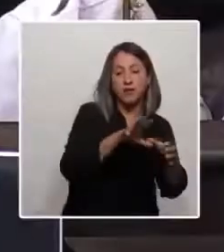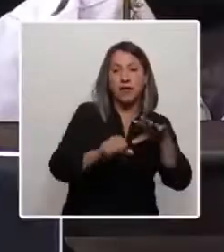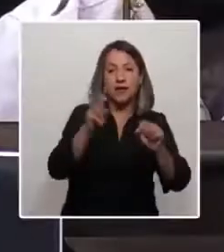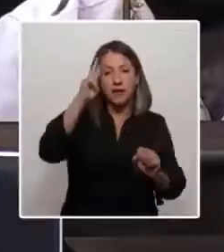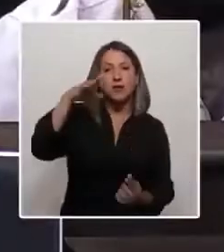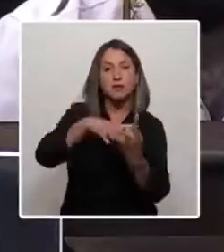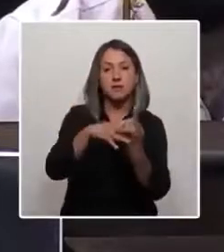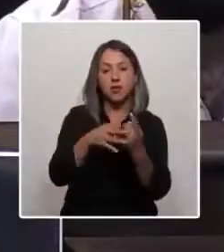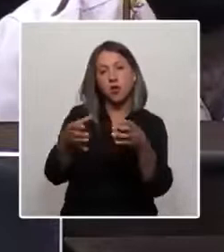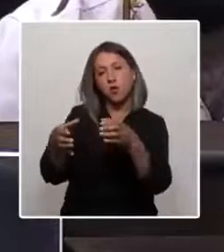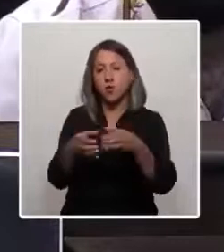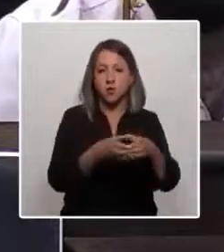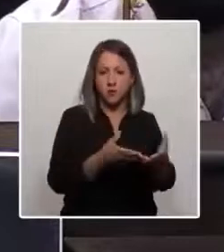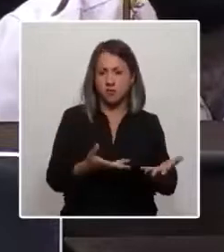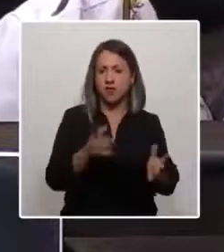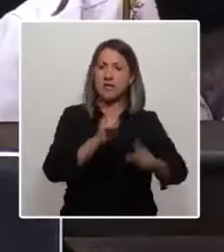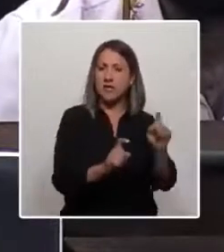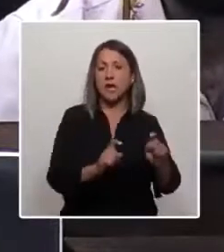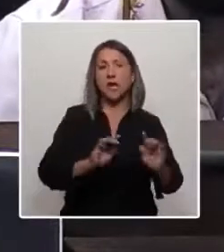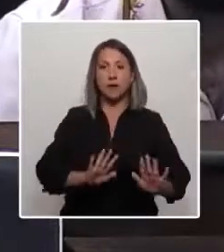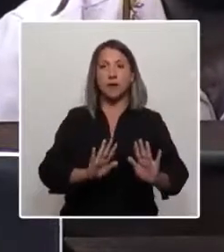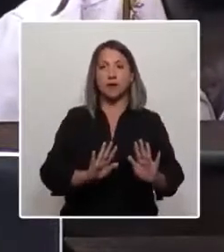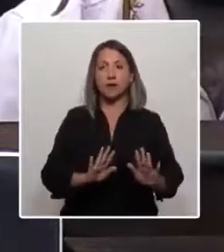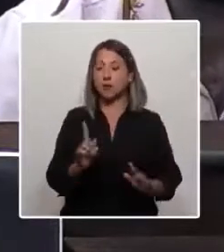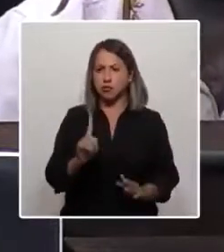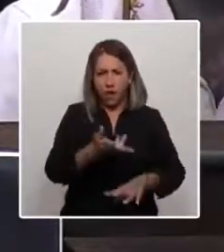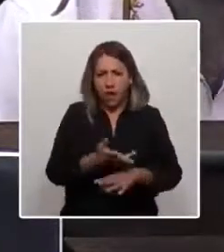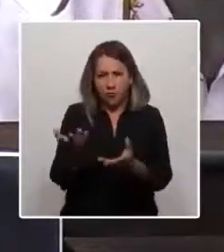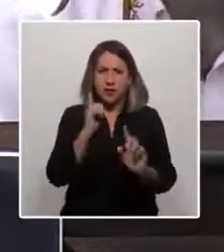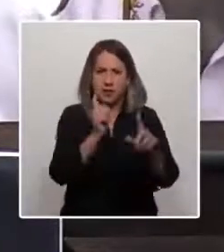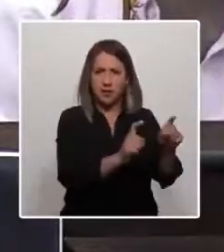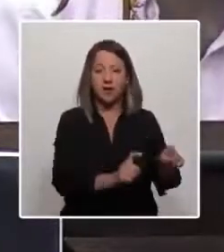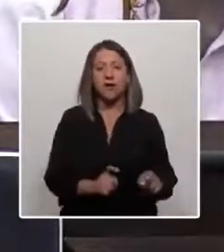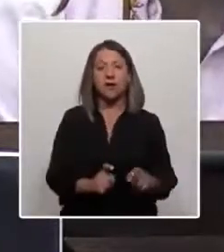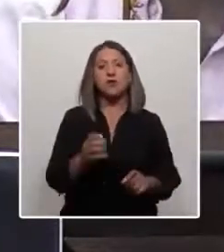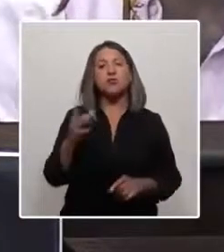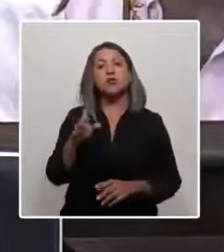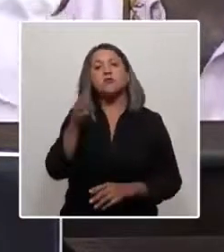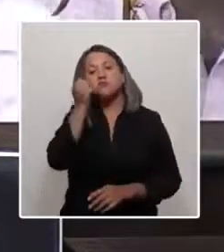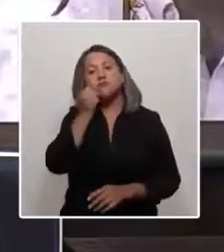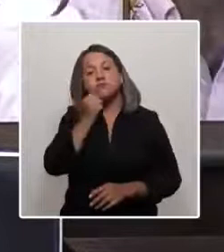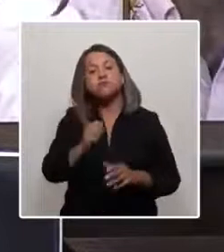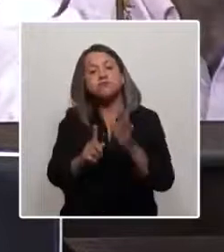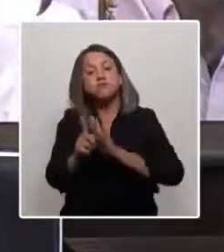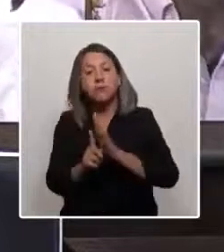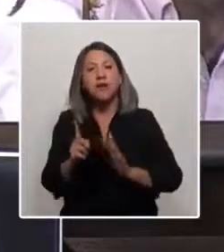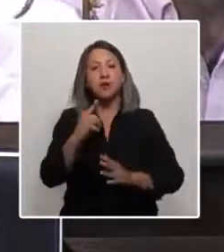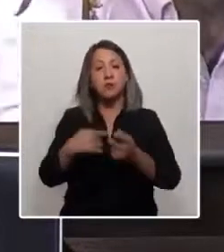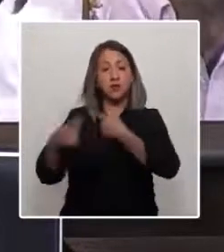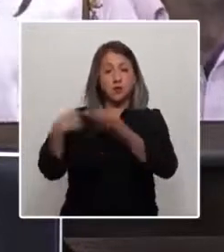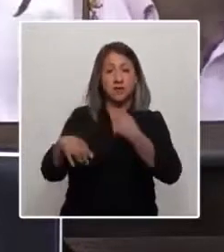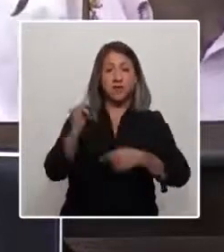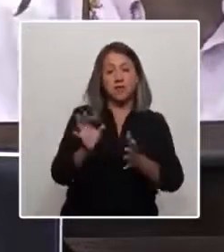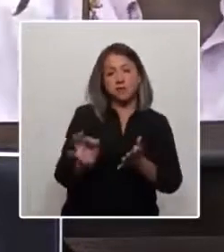reservados. Las críticas nos hicieron esperar. Cualquier aproximación que no sea paternalista hacia quienes se definen como históricamente